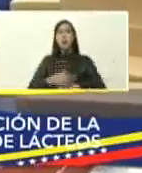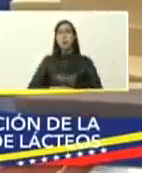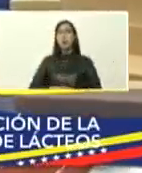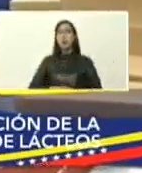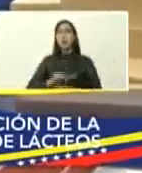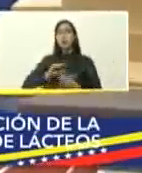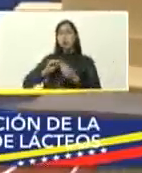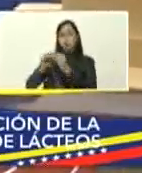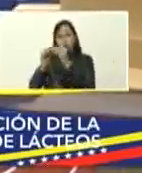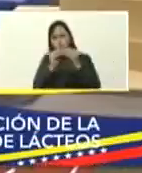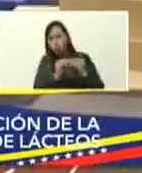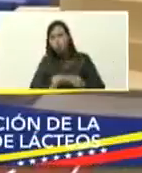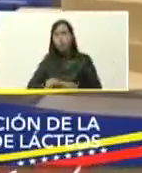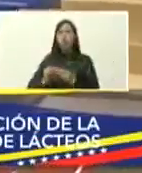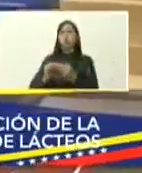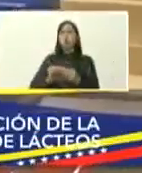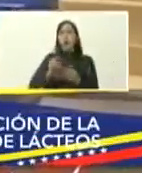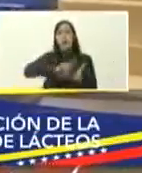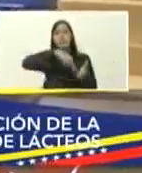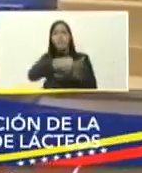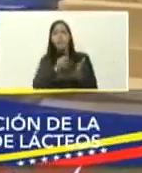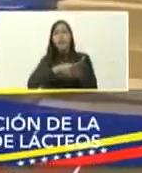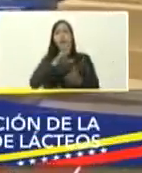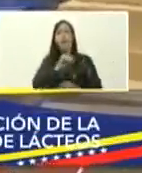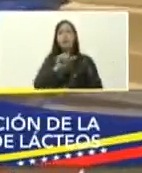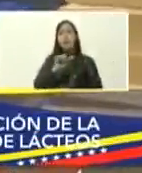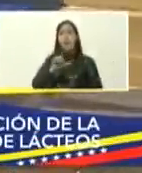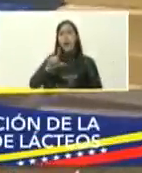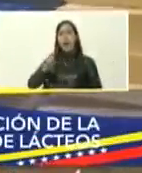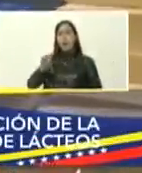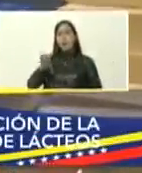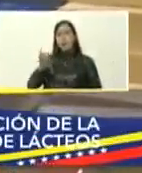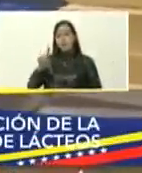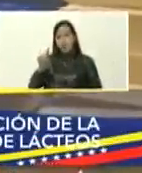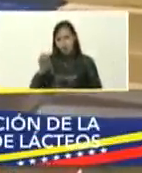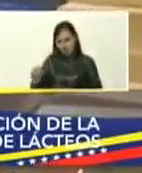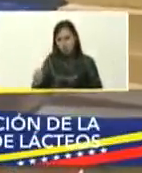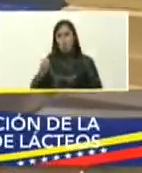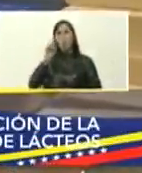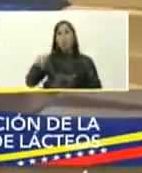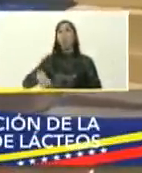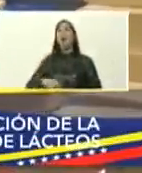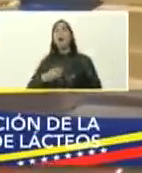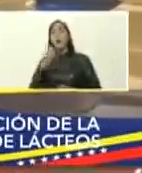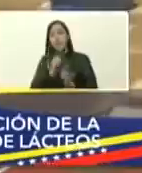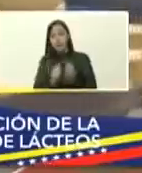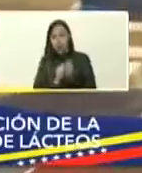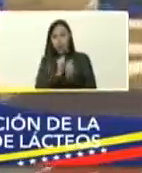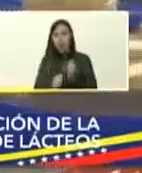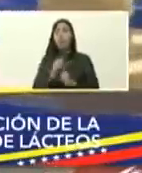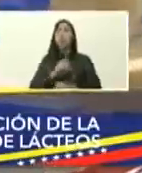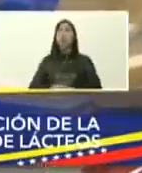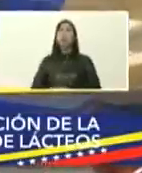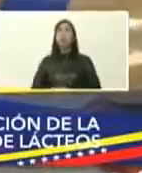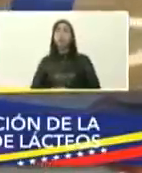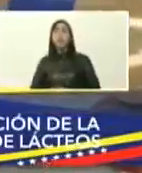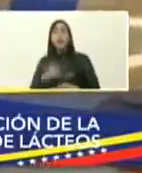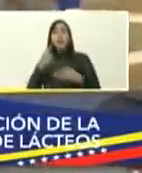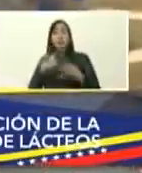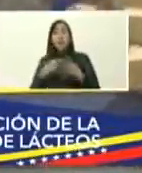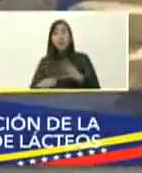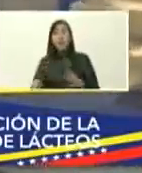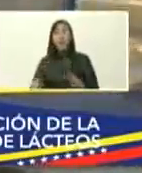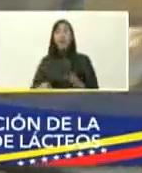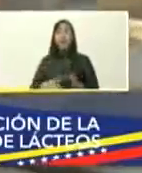el de Albito, que es un queso fundido para untar, quesos fundidos en barra, queso americano, leche UHT